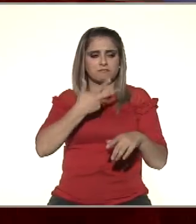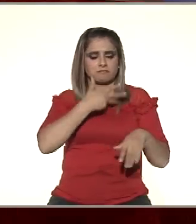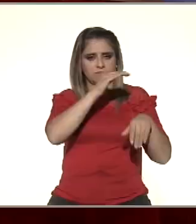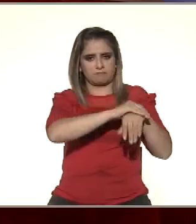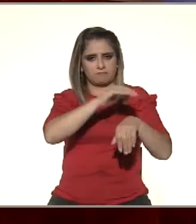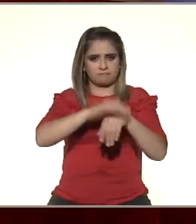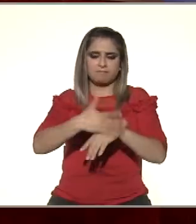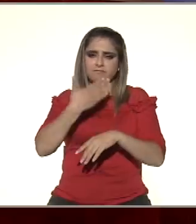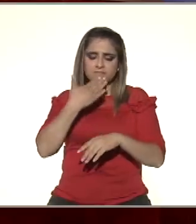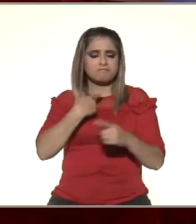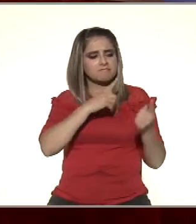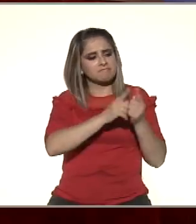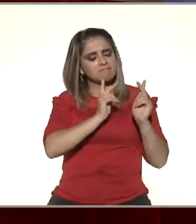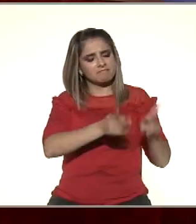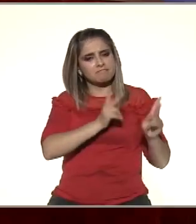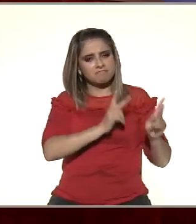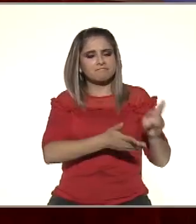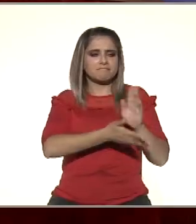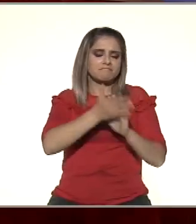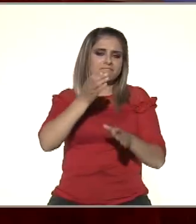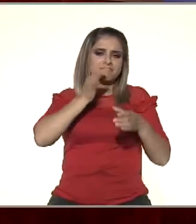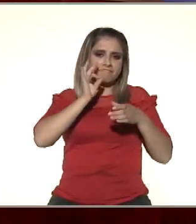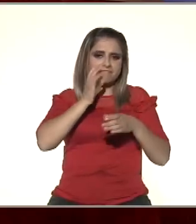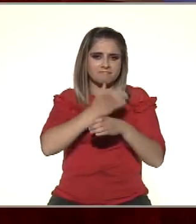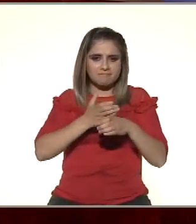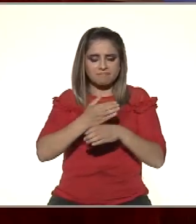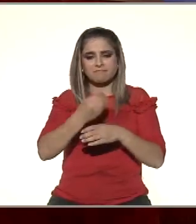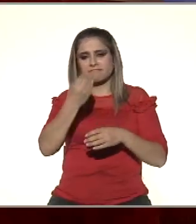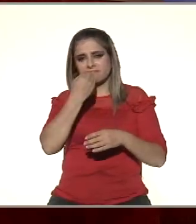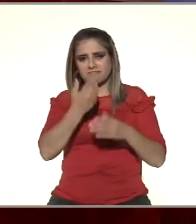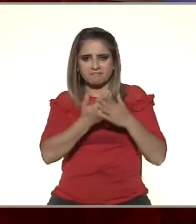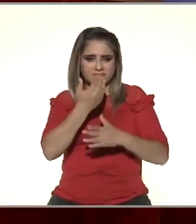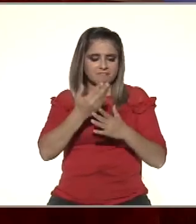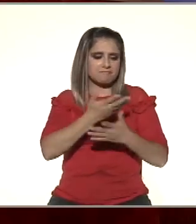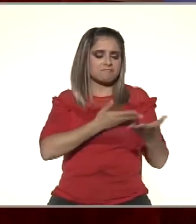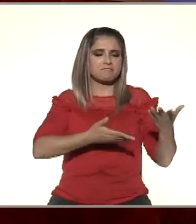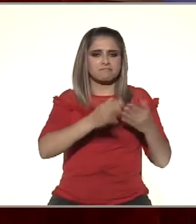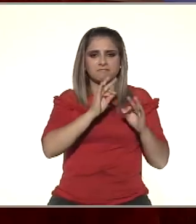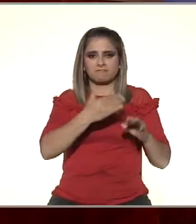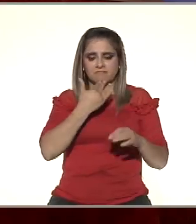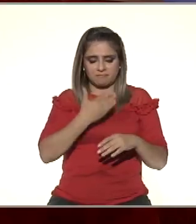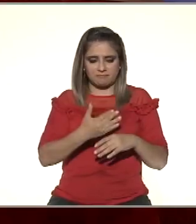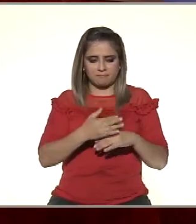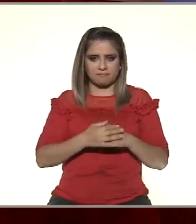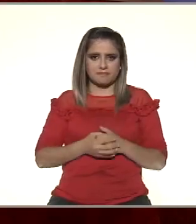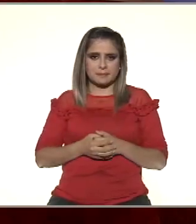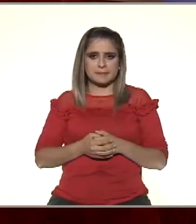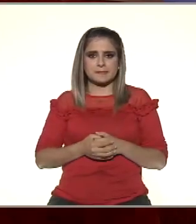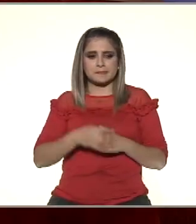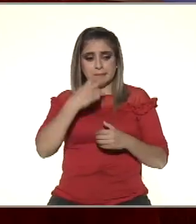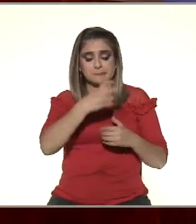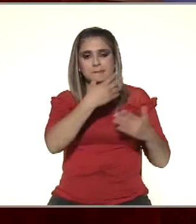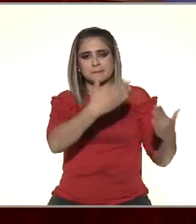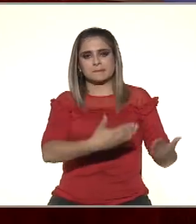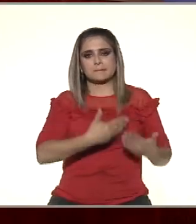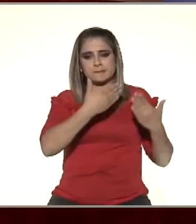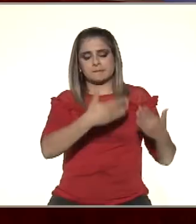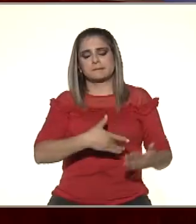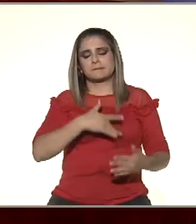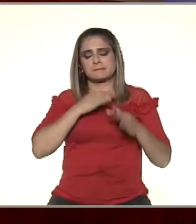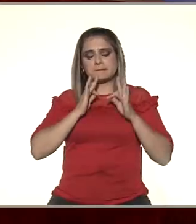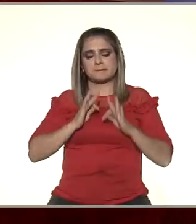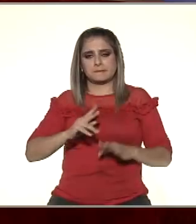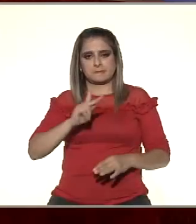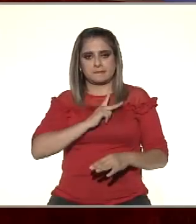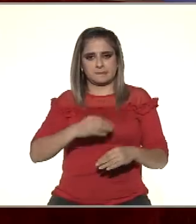buenas con las cuales me doy tiempo para salir, a tomar un café, desayunar. Este conjunto de actividades me da plenitud en mi